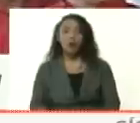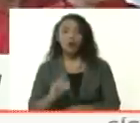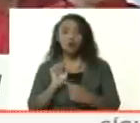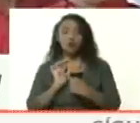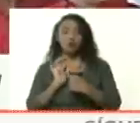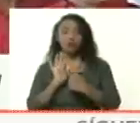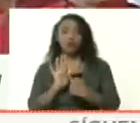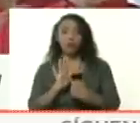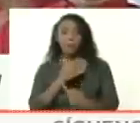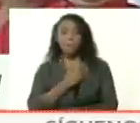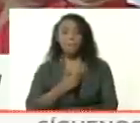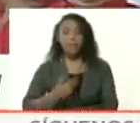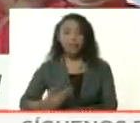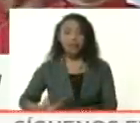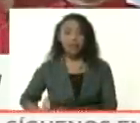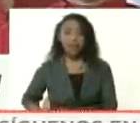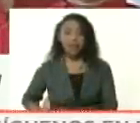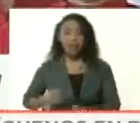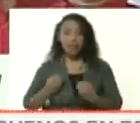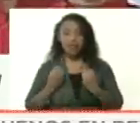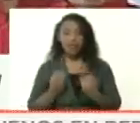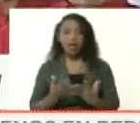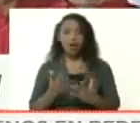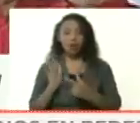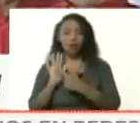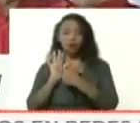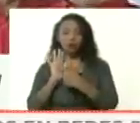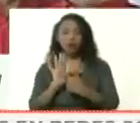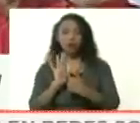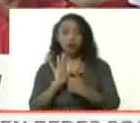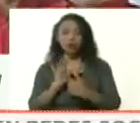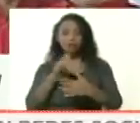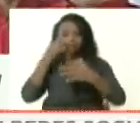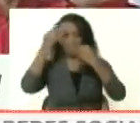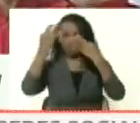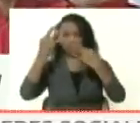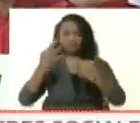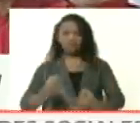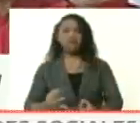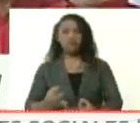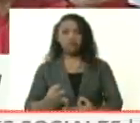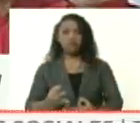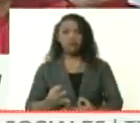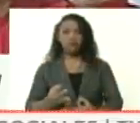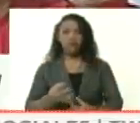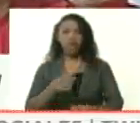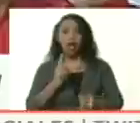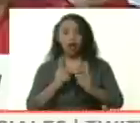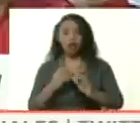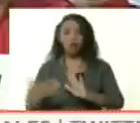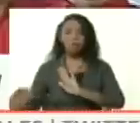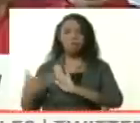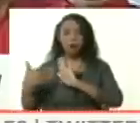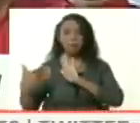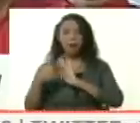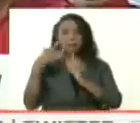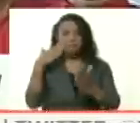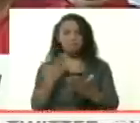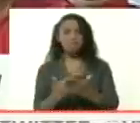Lucena, que ha dado muestras de una integridad absoluta a pesar de los ataques, a toda prueba, y